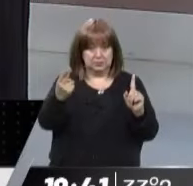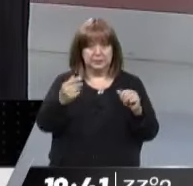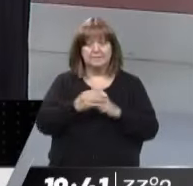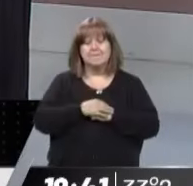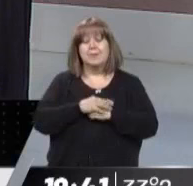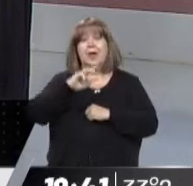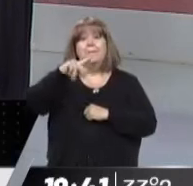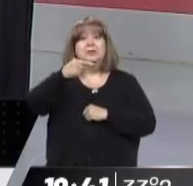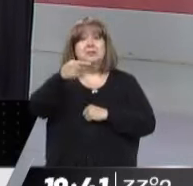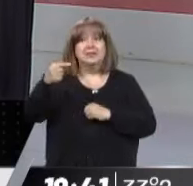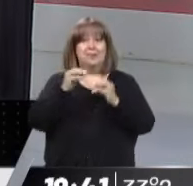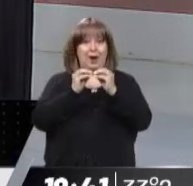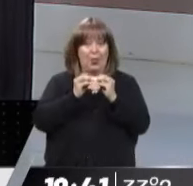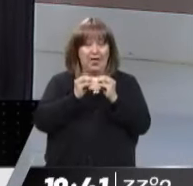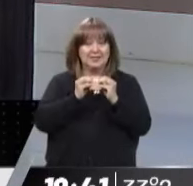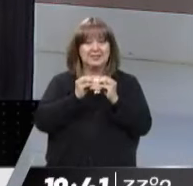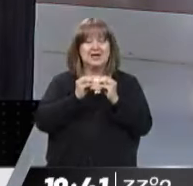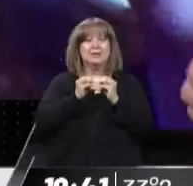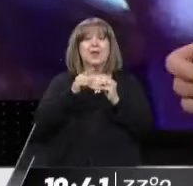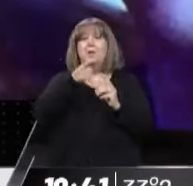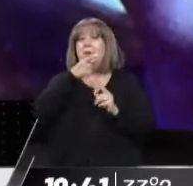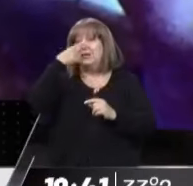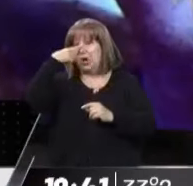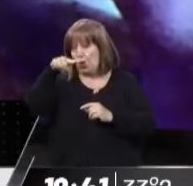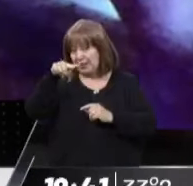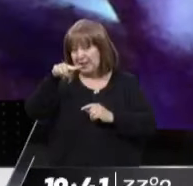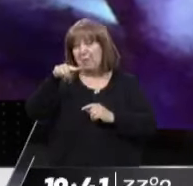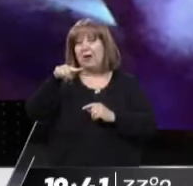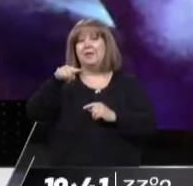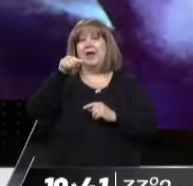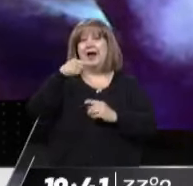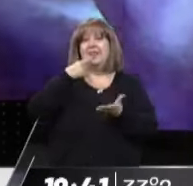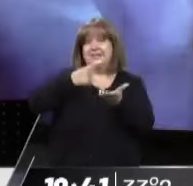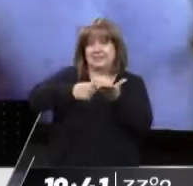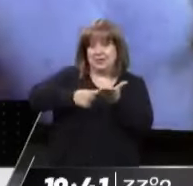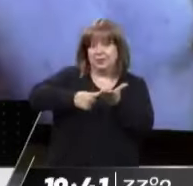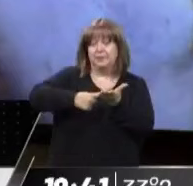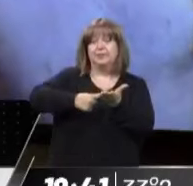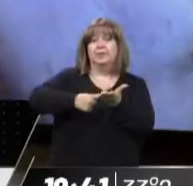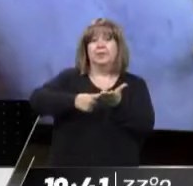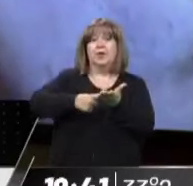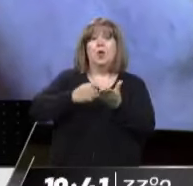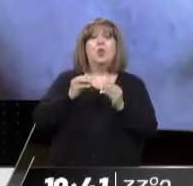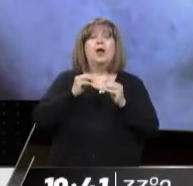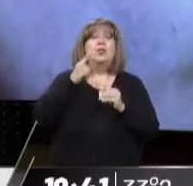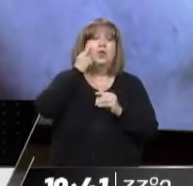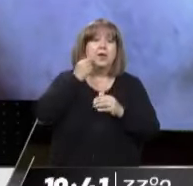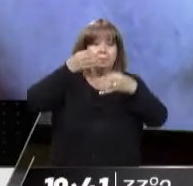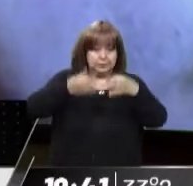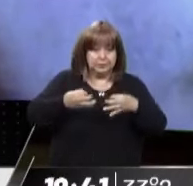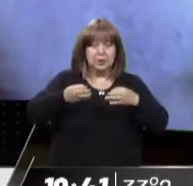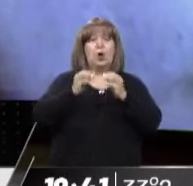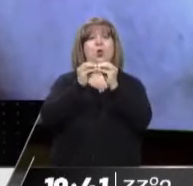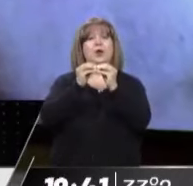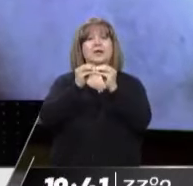viene, Silvia, sería la audiencia, sería la creo audiencia. Que es la última audiencia, la última audiencia, a donde se decide... ¿Cuándo va a ser el día?